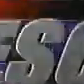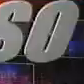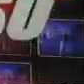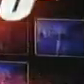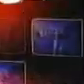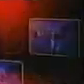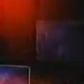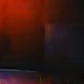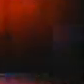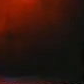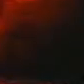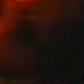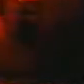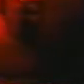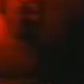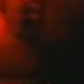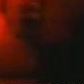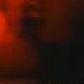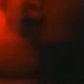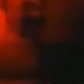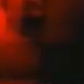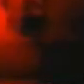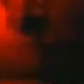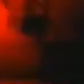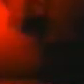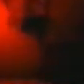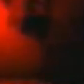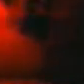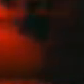unanimidad somos TV congreso